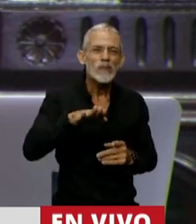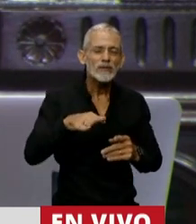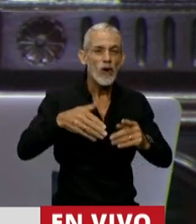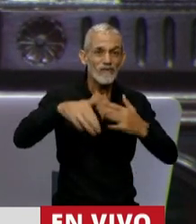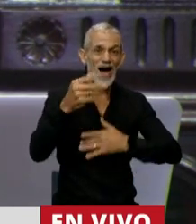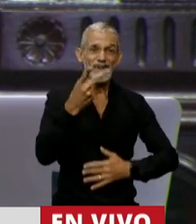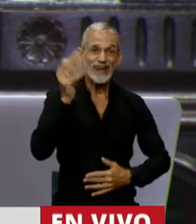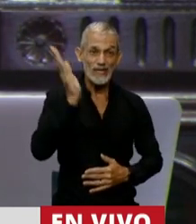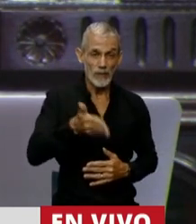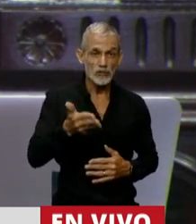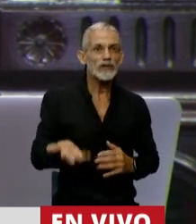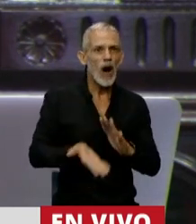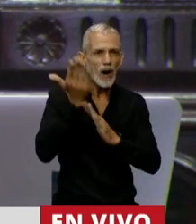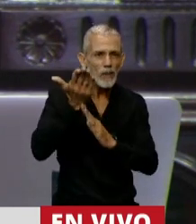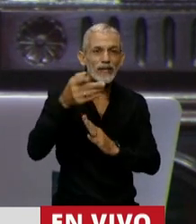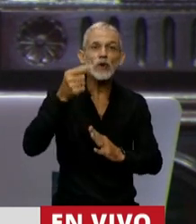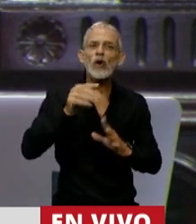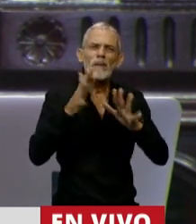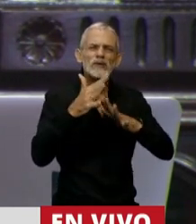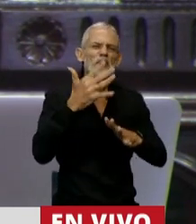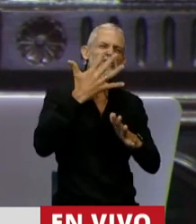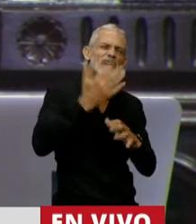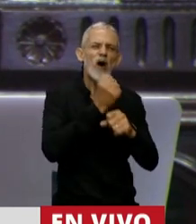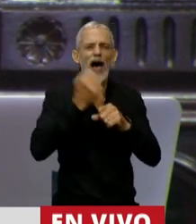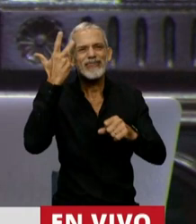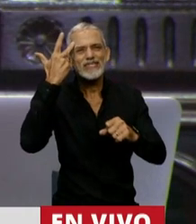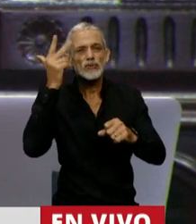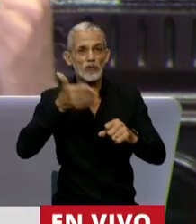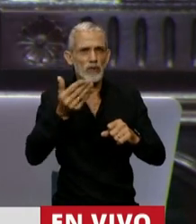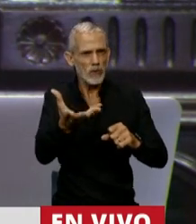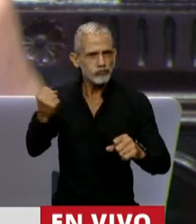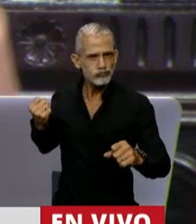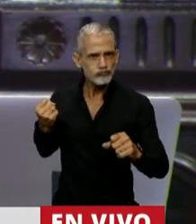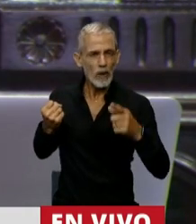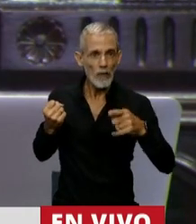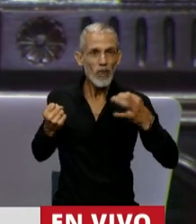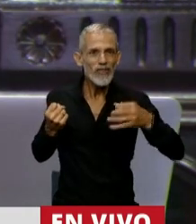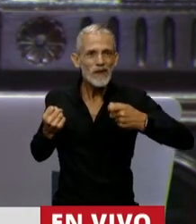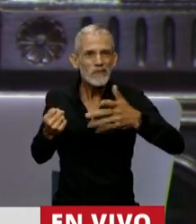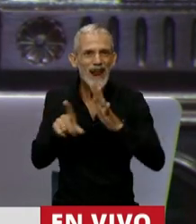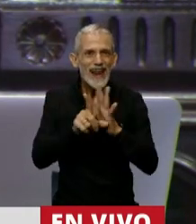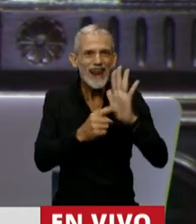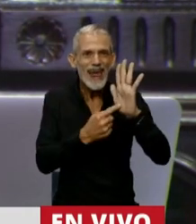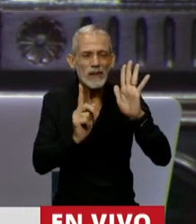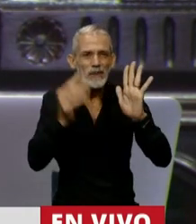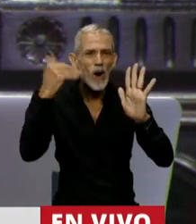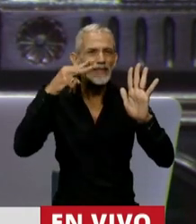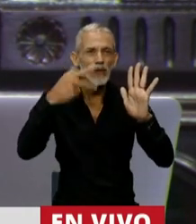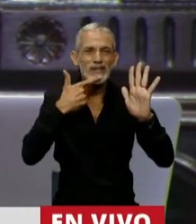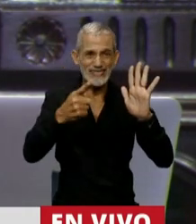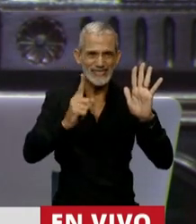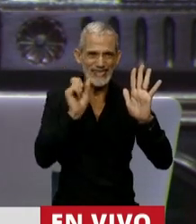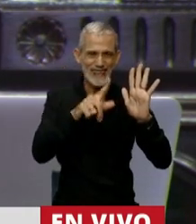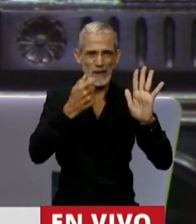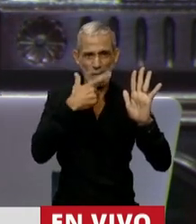20% y llenarte la heladera, fue entre 5 y 18% respecto a lo que te correspondía por ley, la ley de Mauricio